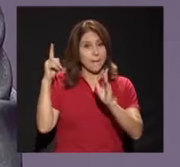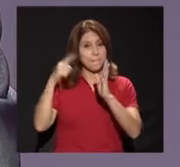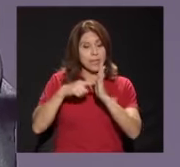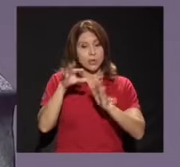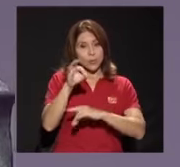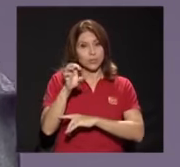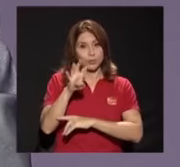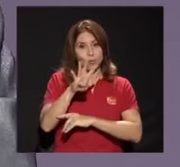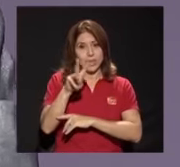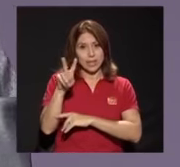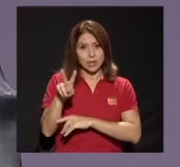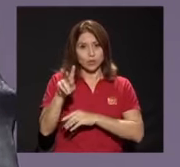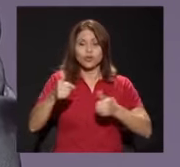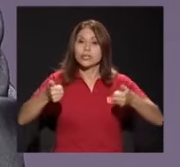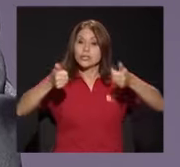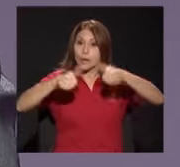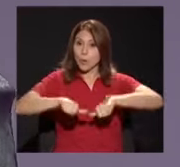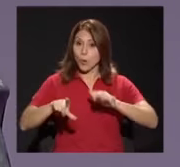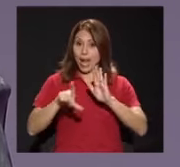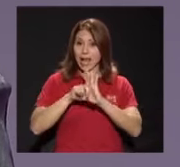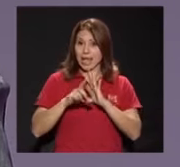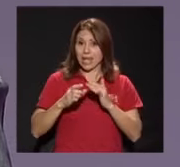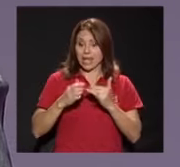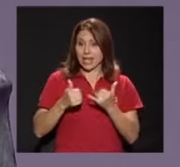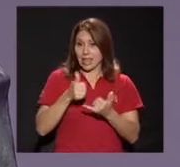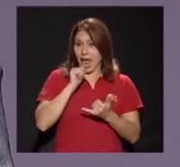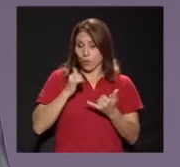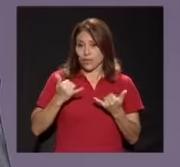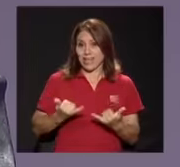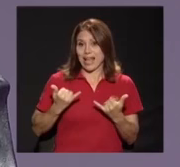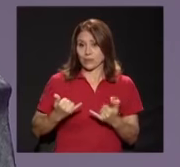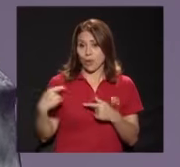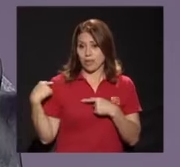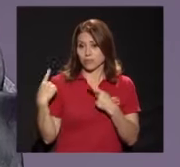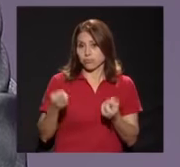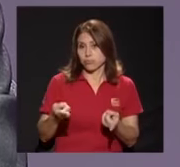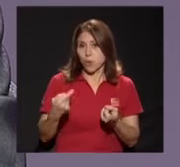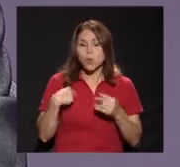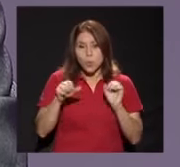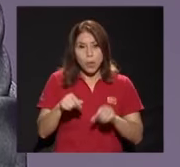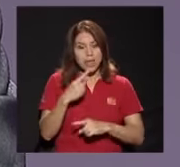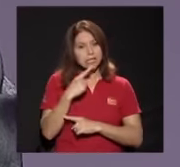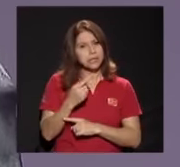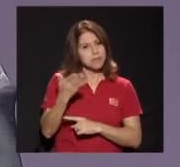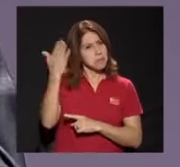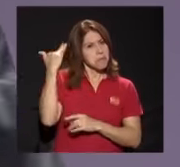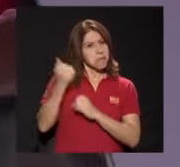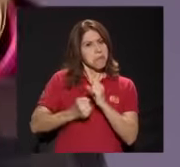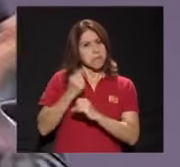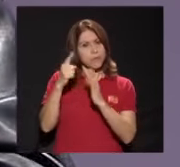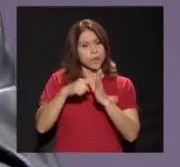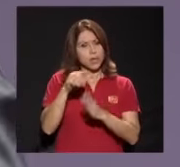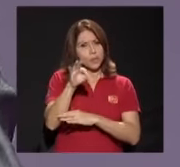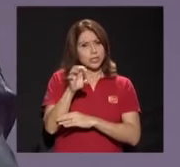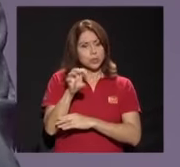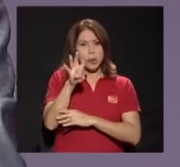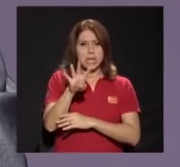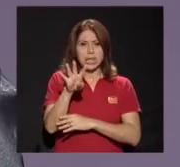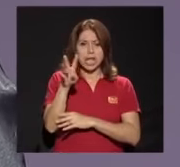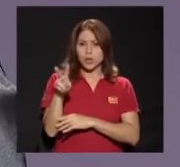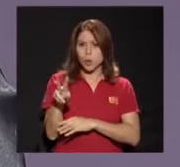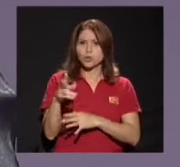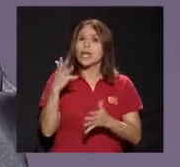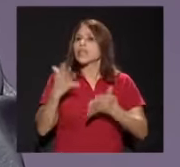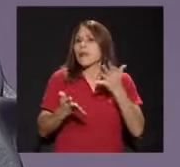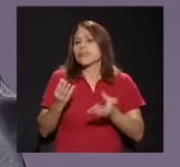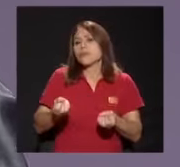la ley de aguas que existe en la actualidad, que una puede decir, bueno, en 1942 había posiblemente muchísima agua,